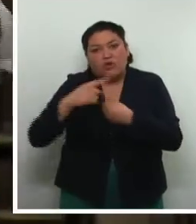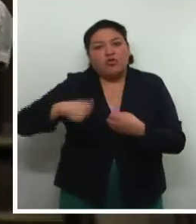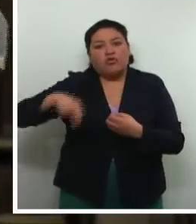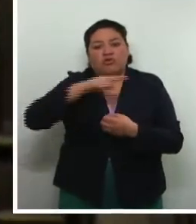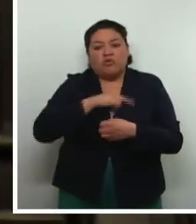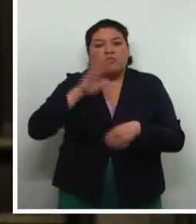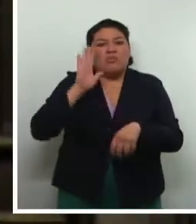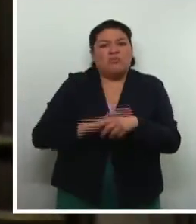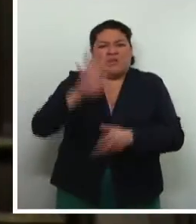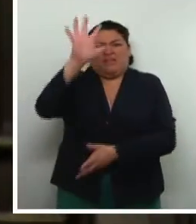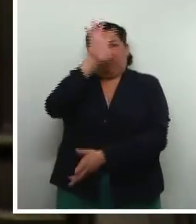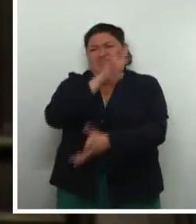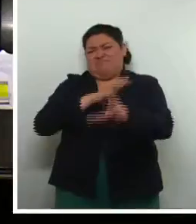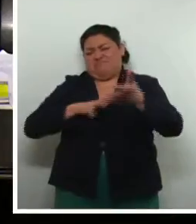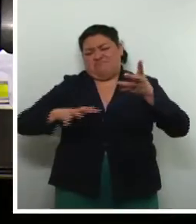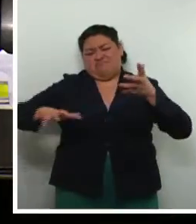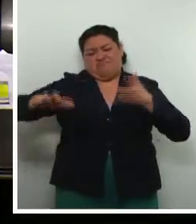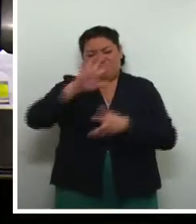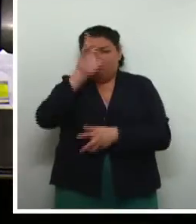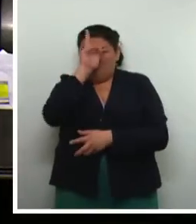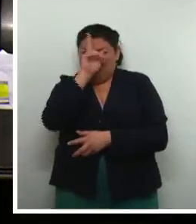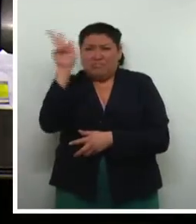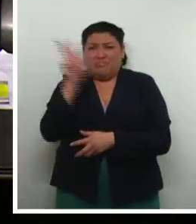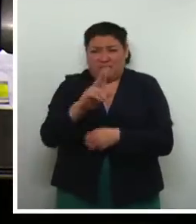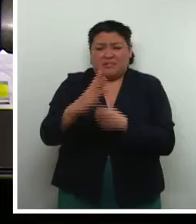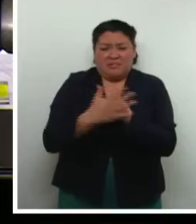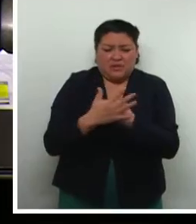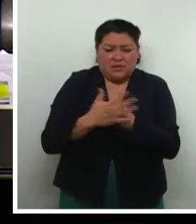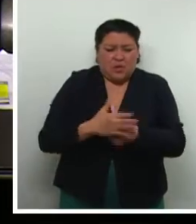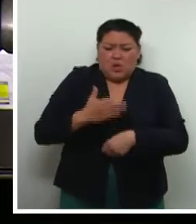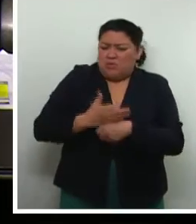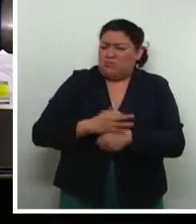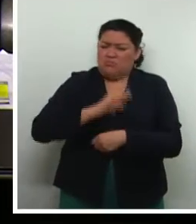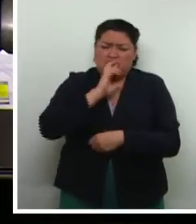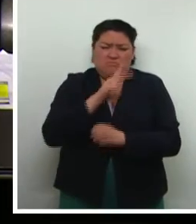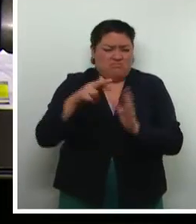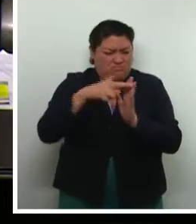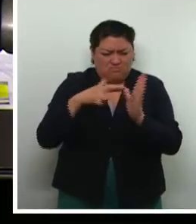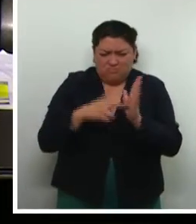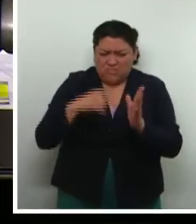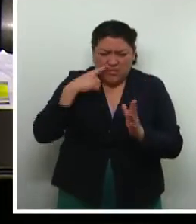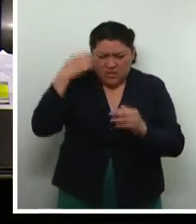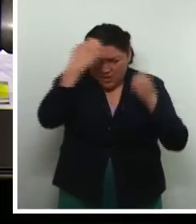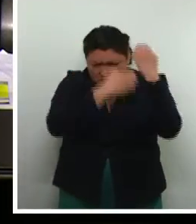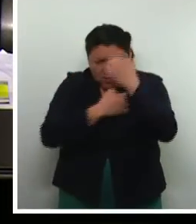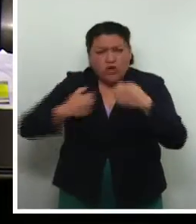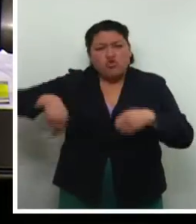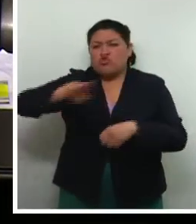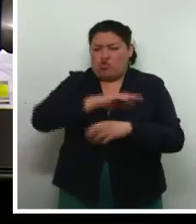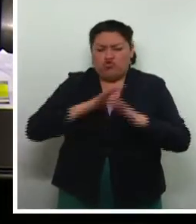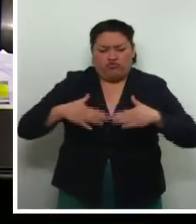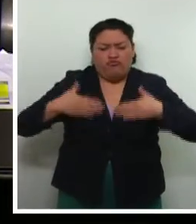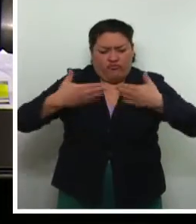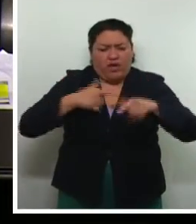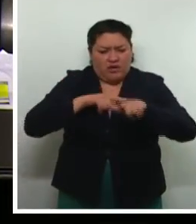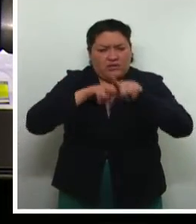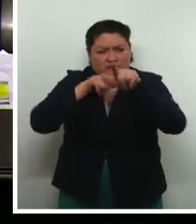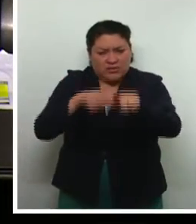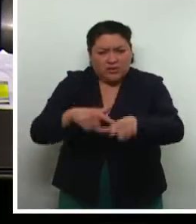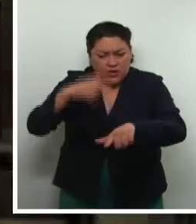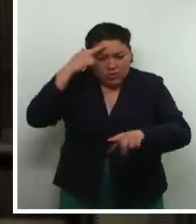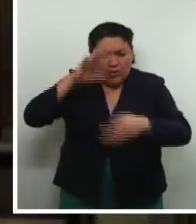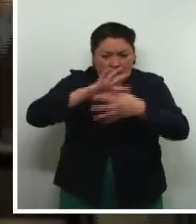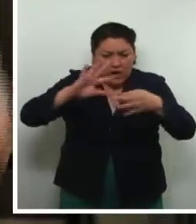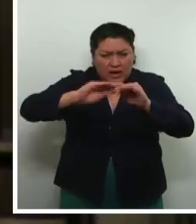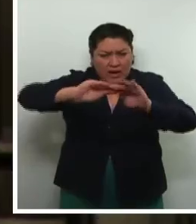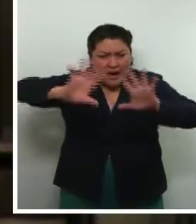más caótica si no le ponemos una revisión muy de voluntad para que el procedimiento quede bien